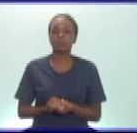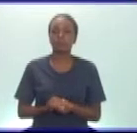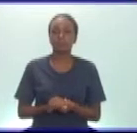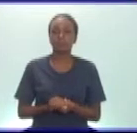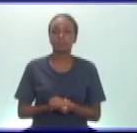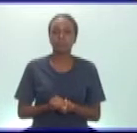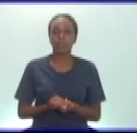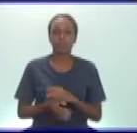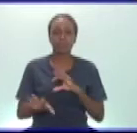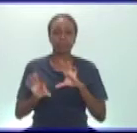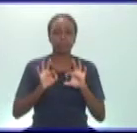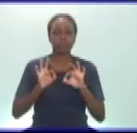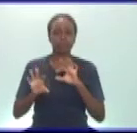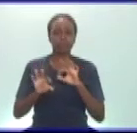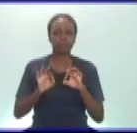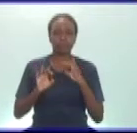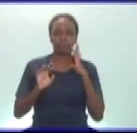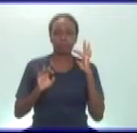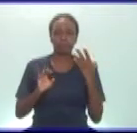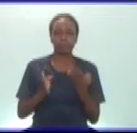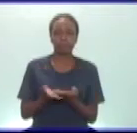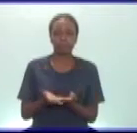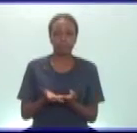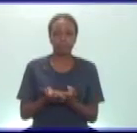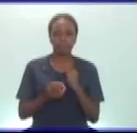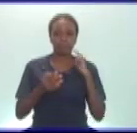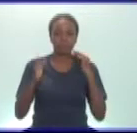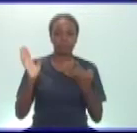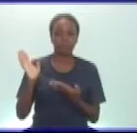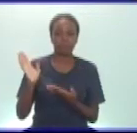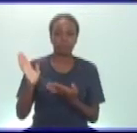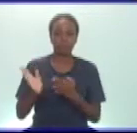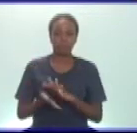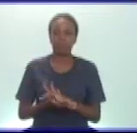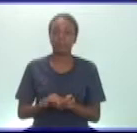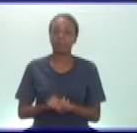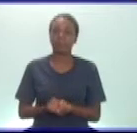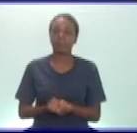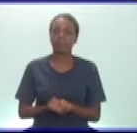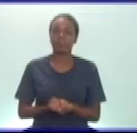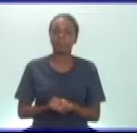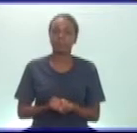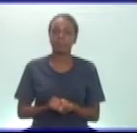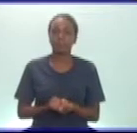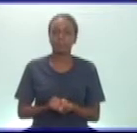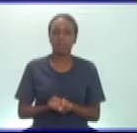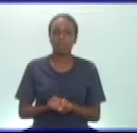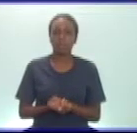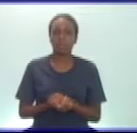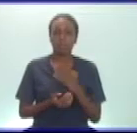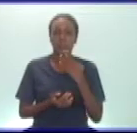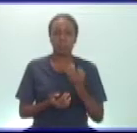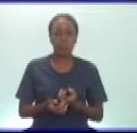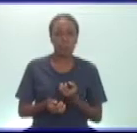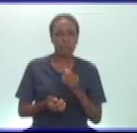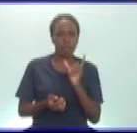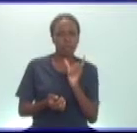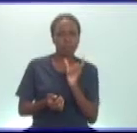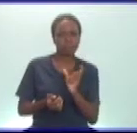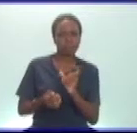extraer un vocablo con significado similar a derrotado, que en este caso sería, ¿ya lo